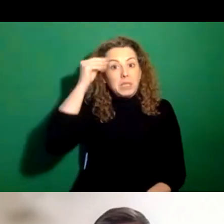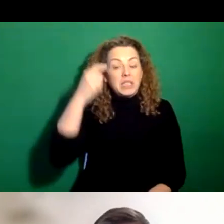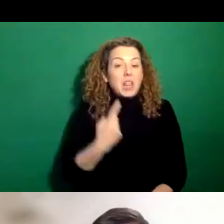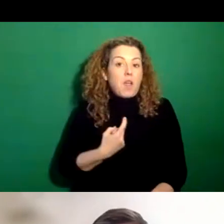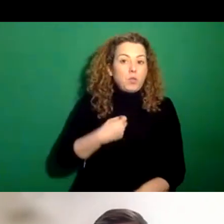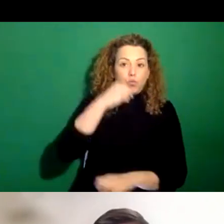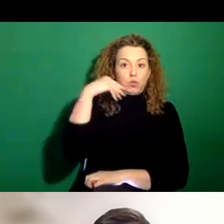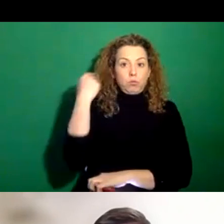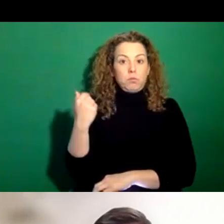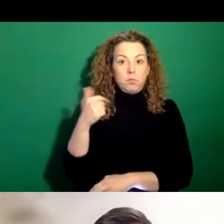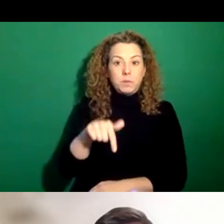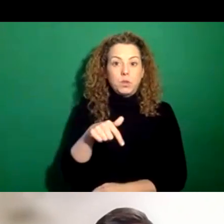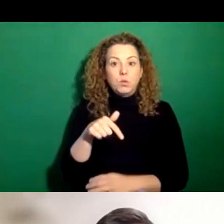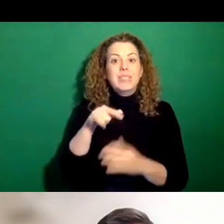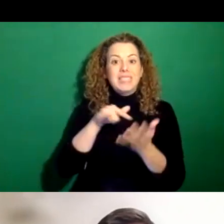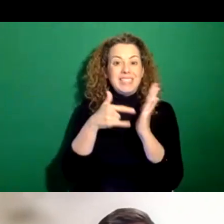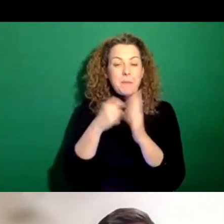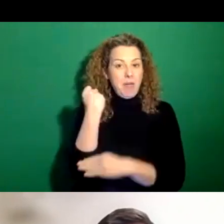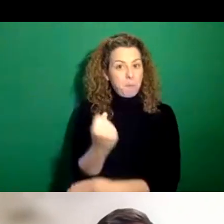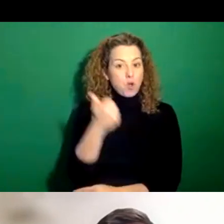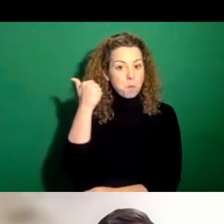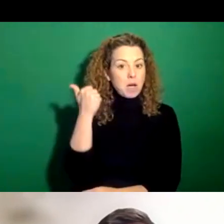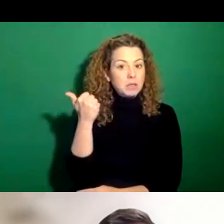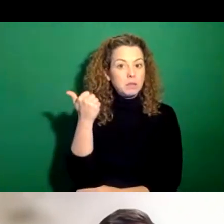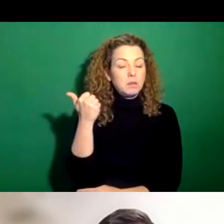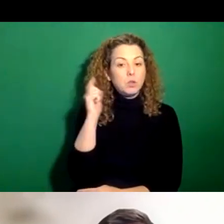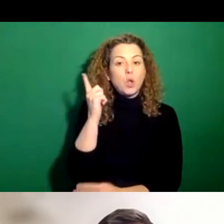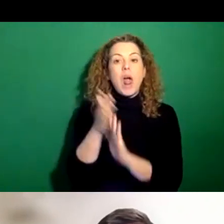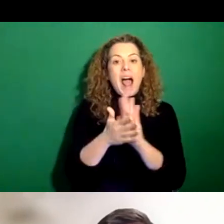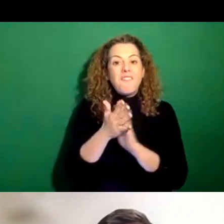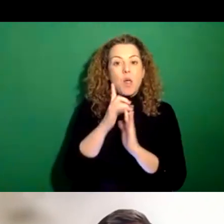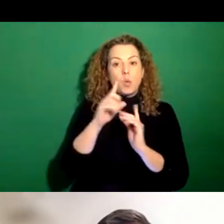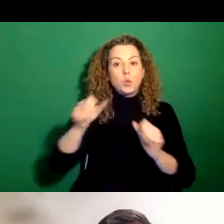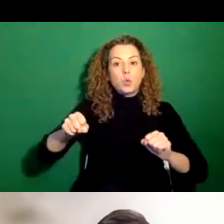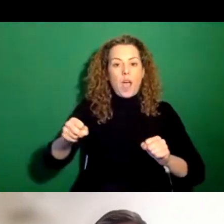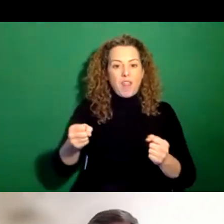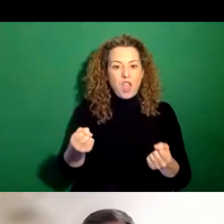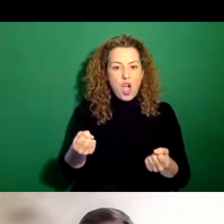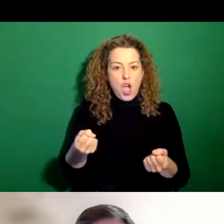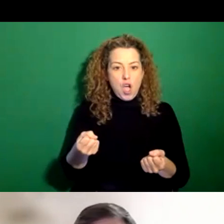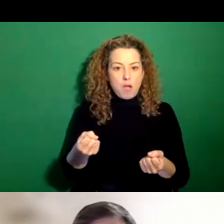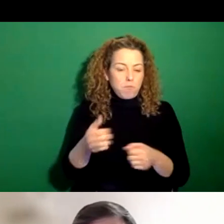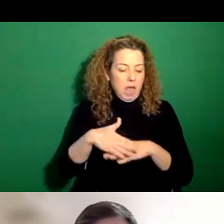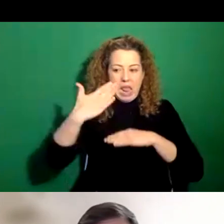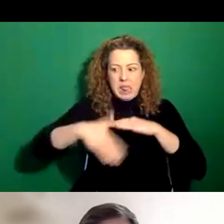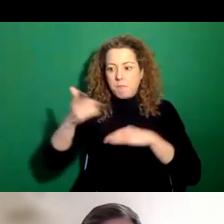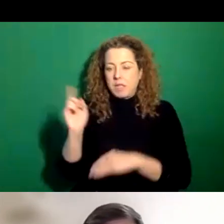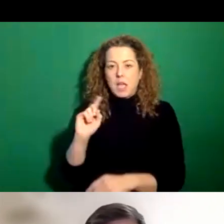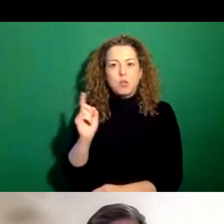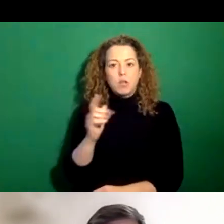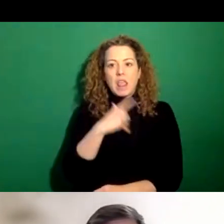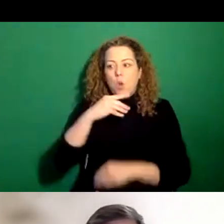necesario, pues es un sistema de apoyo más. O sea, no estaríamos hablando de una sujeción de algo que le limite, sino algo que